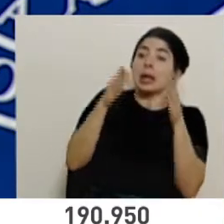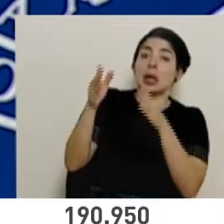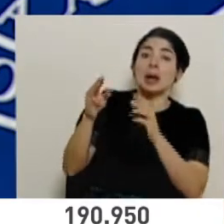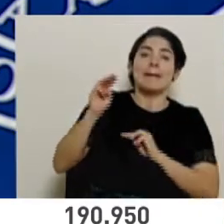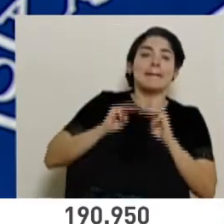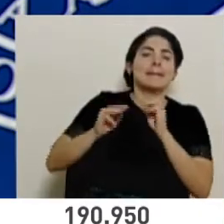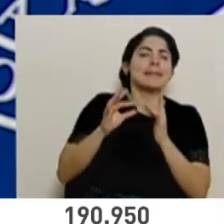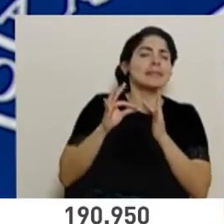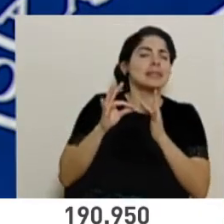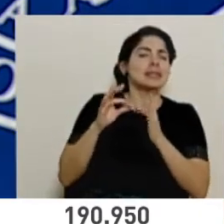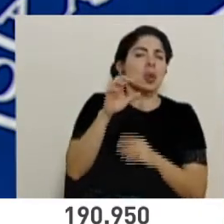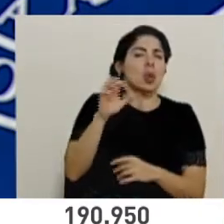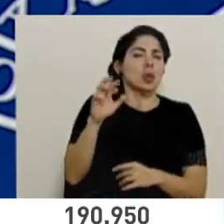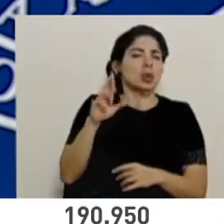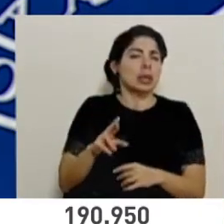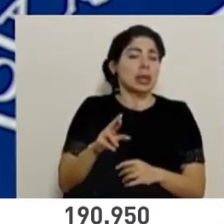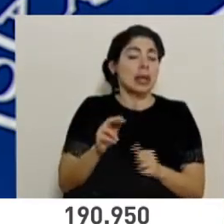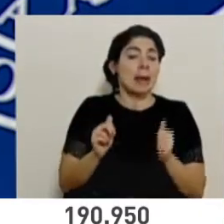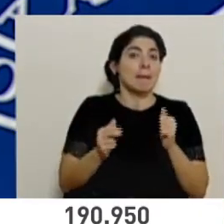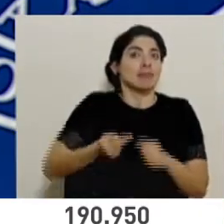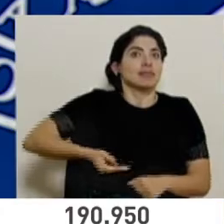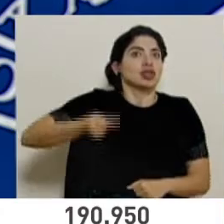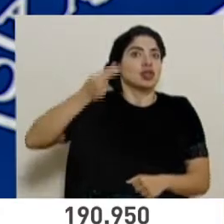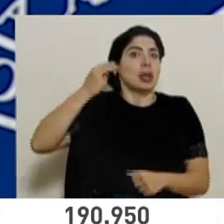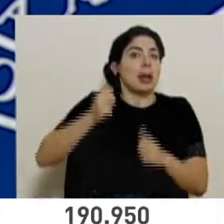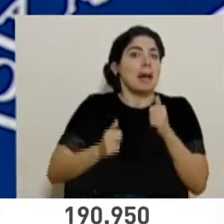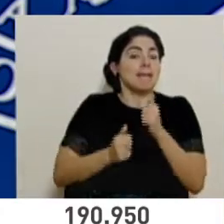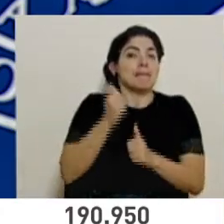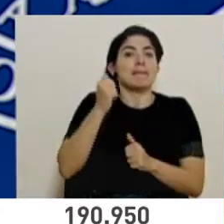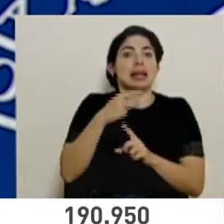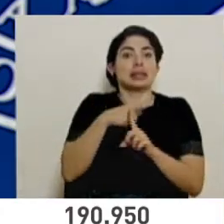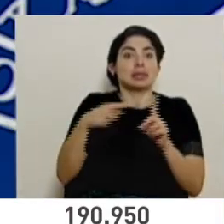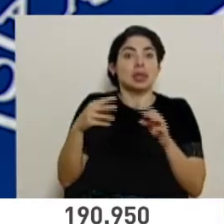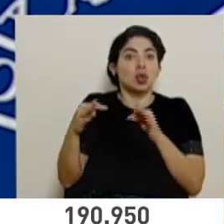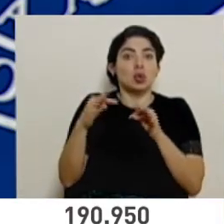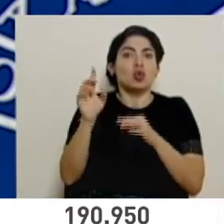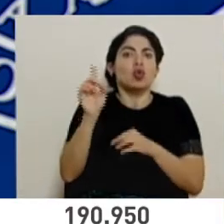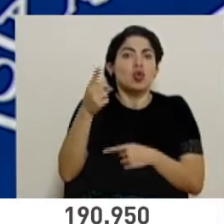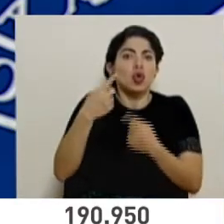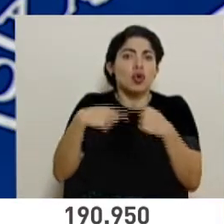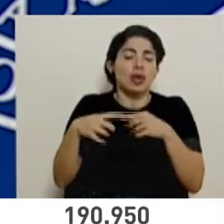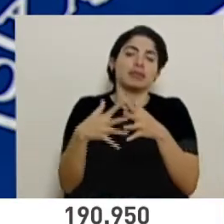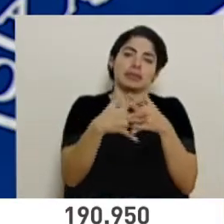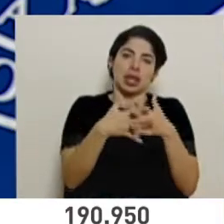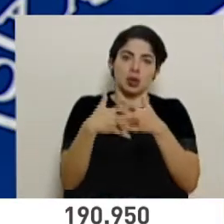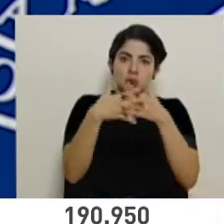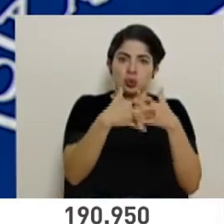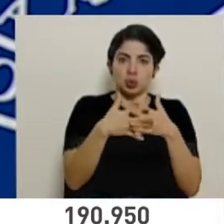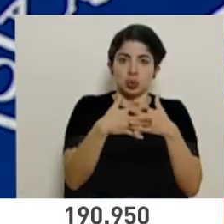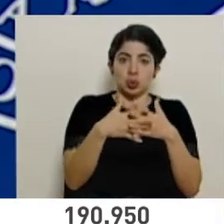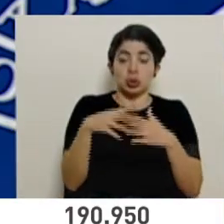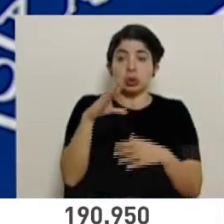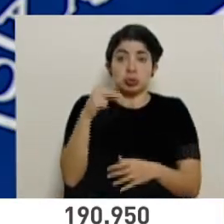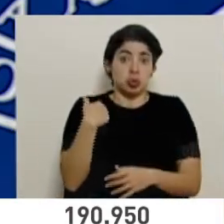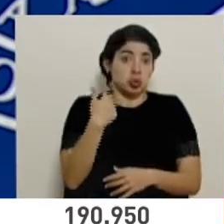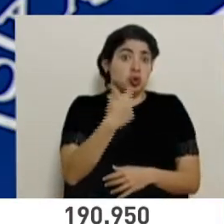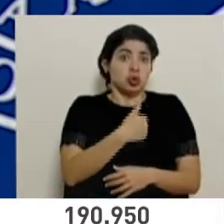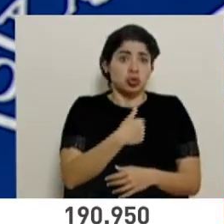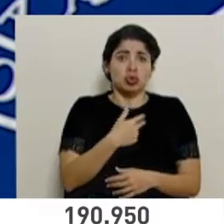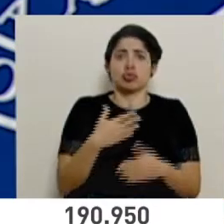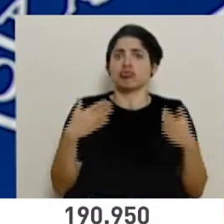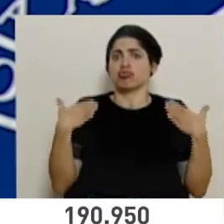mercado más importante para Costa Rica, históricamente con más de la mitad de los turistas, es el de Estados Unidos, y nosotros recibimos